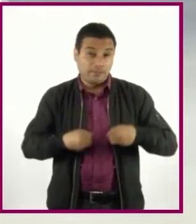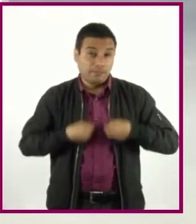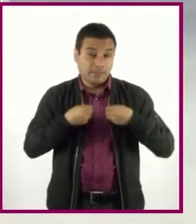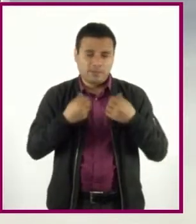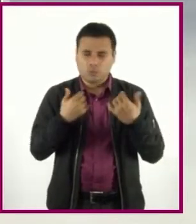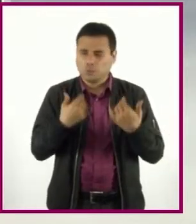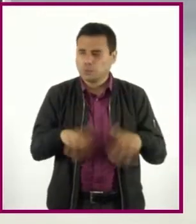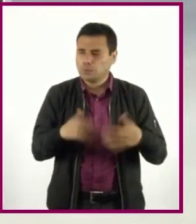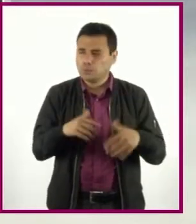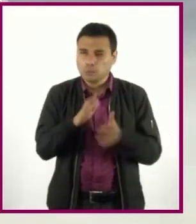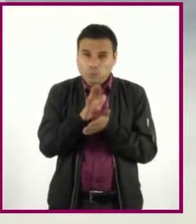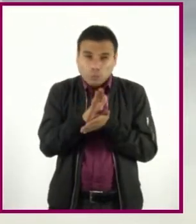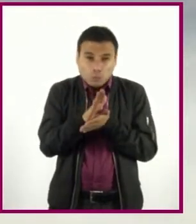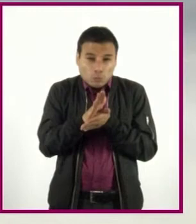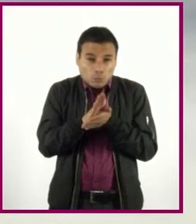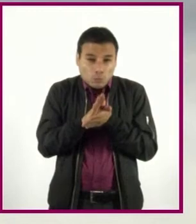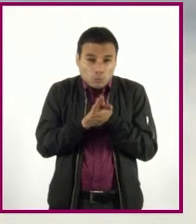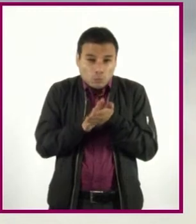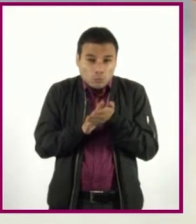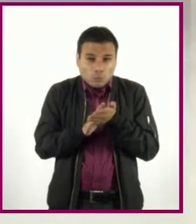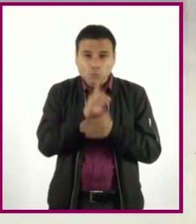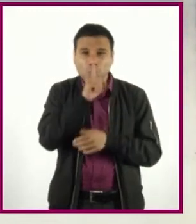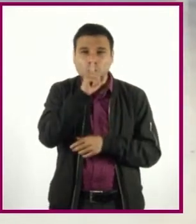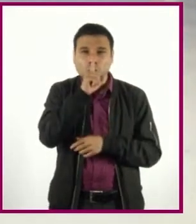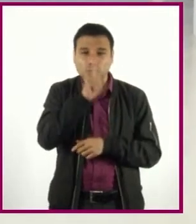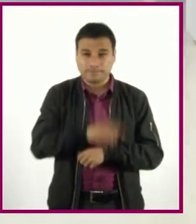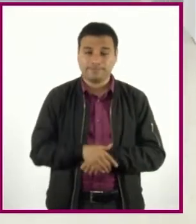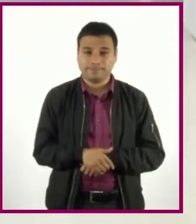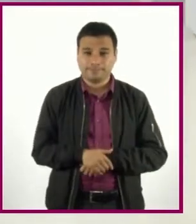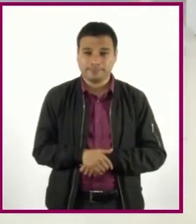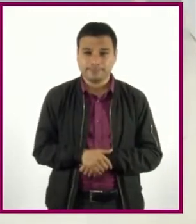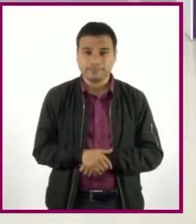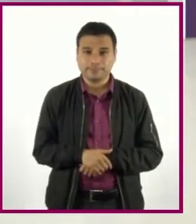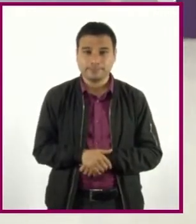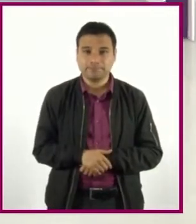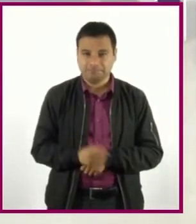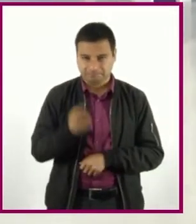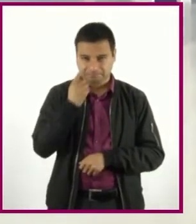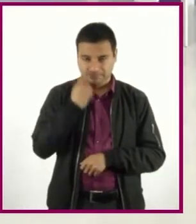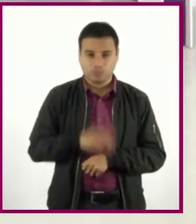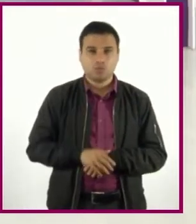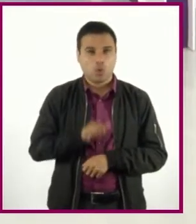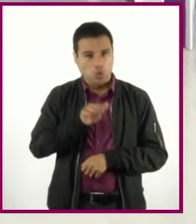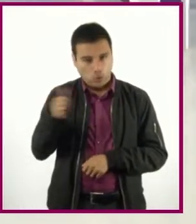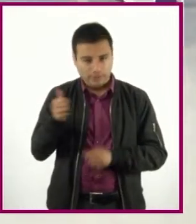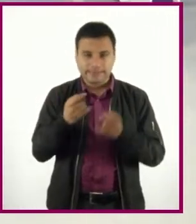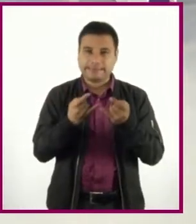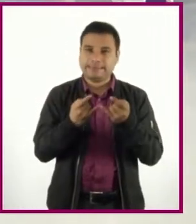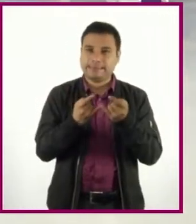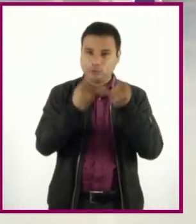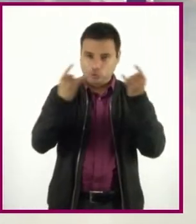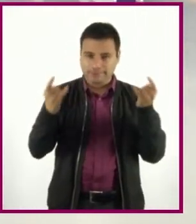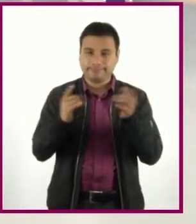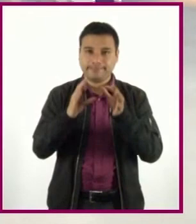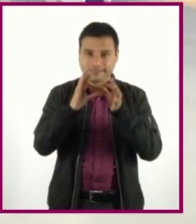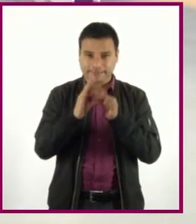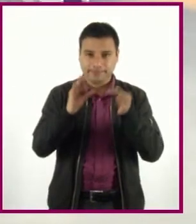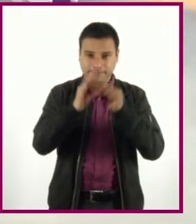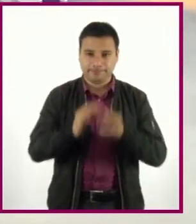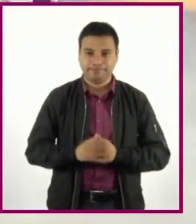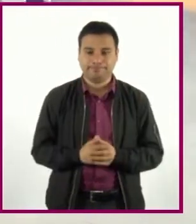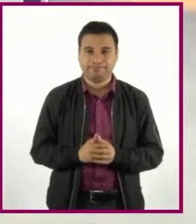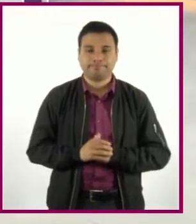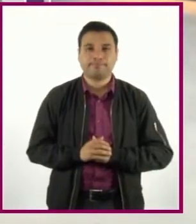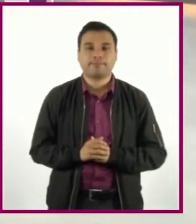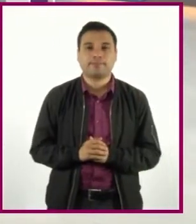humanitarias extremas y en tierra de nadie. Conozcamos una historia más y sinteticemos lo estudiado hasta ahora